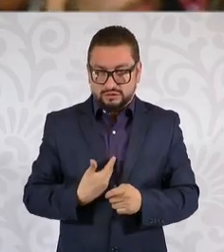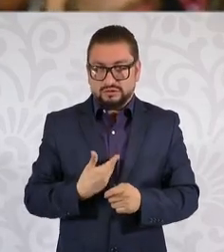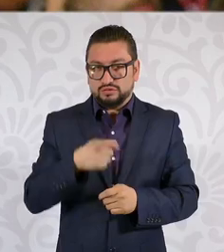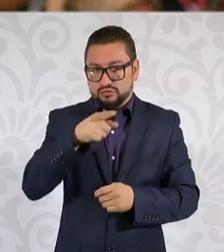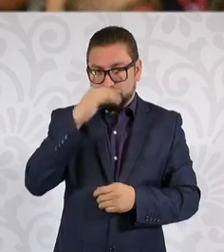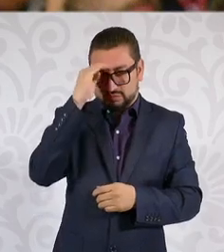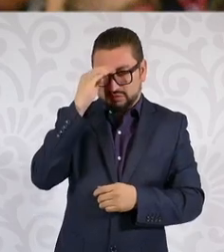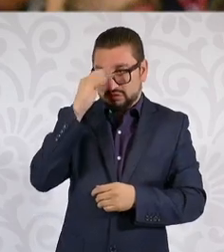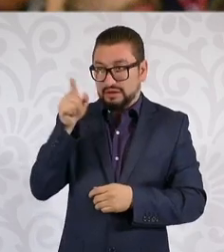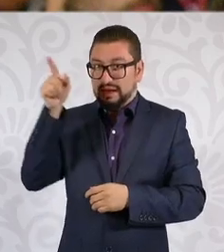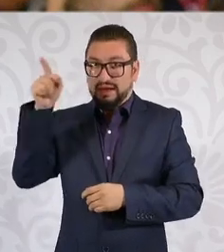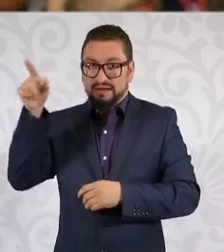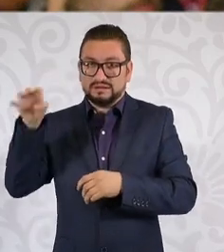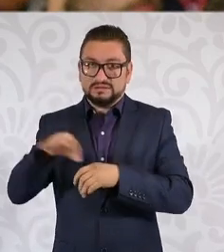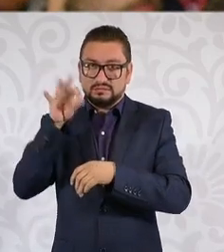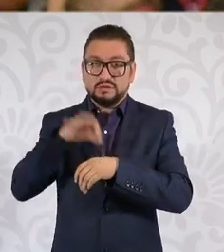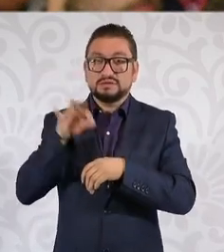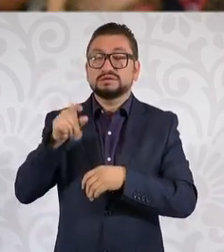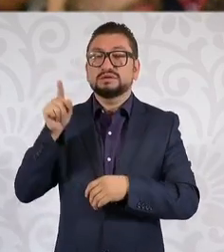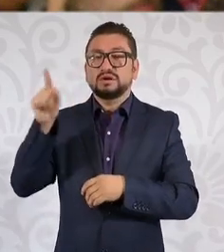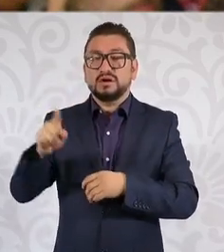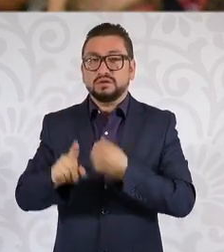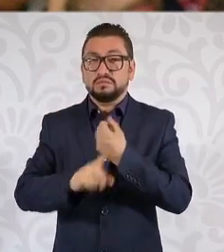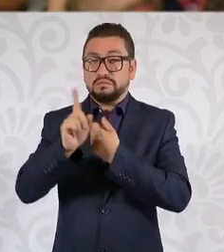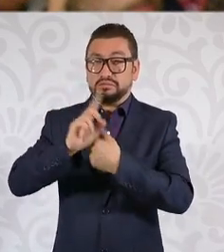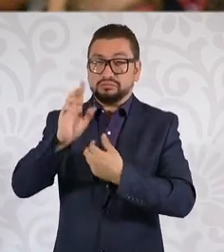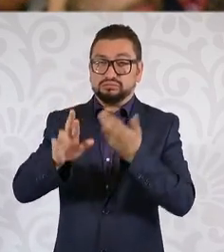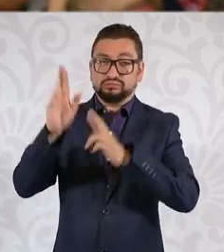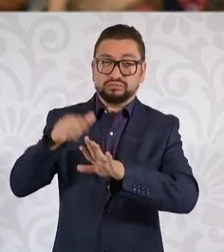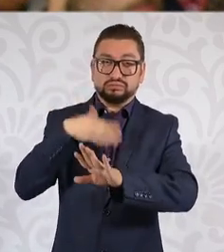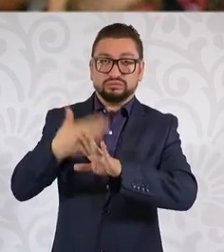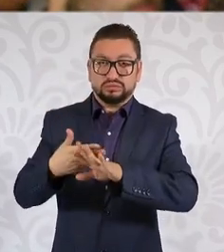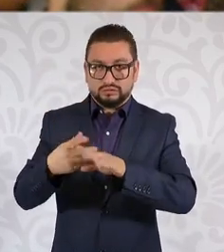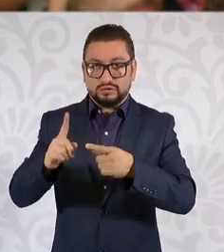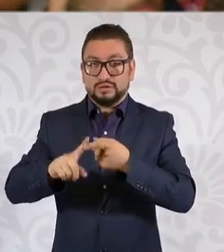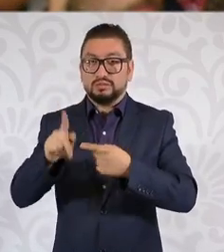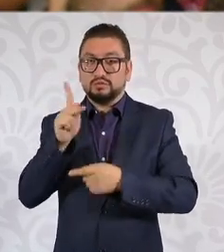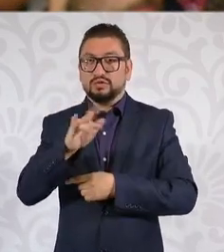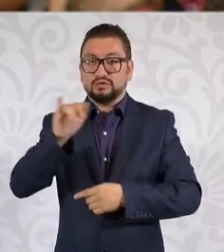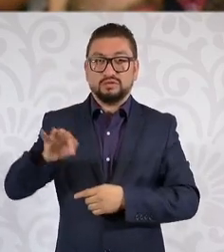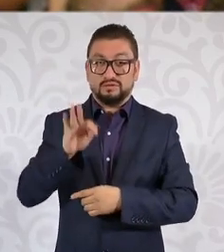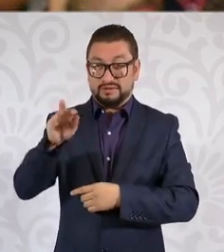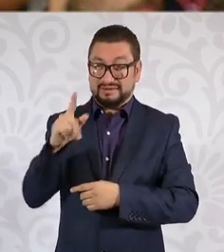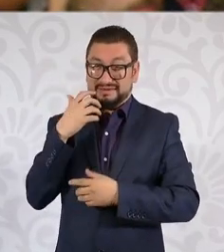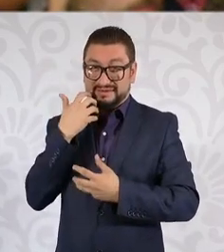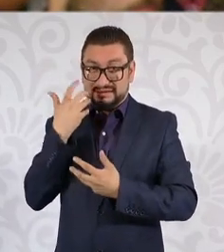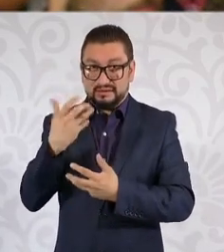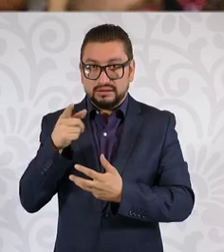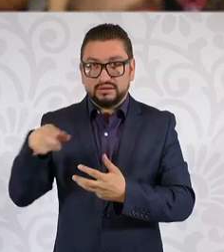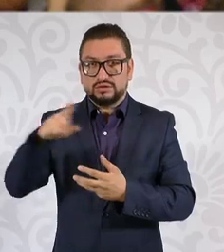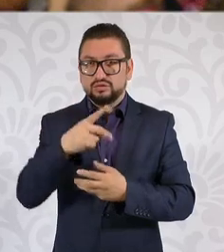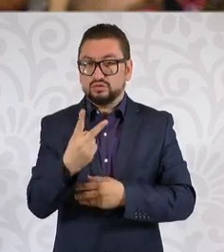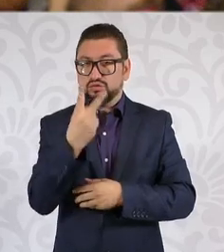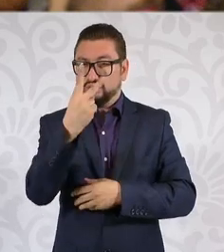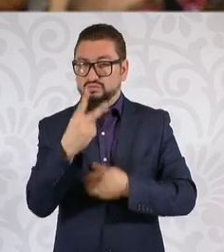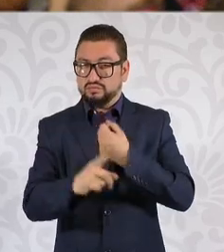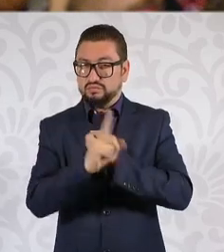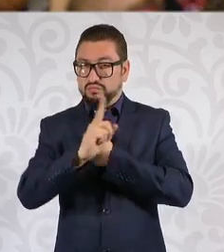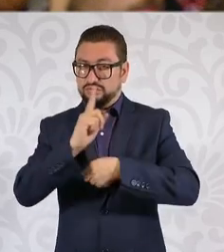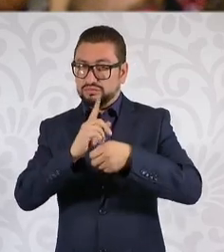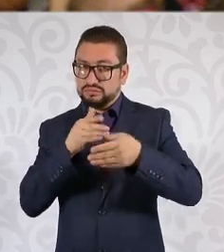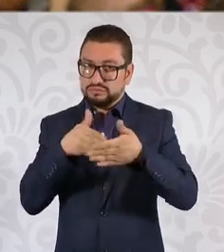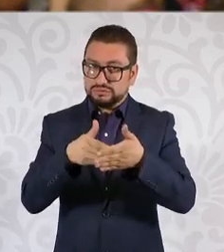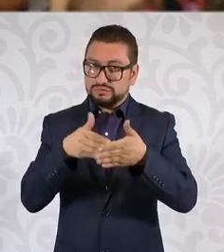de Chilpancingo y el golpe de Estado técnico que intenta el Poder Judicial son los dos primeros obstáculos